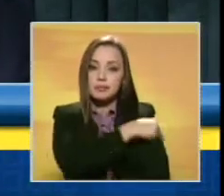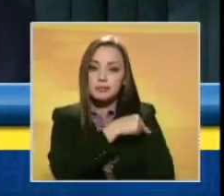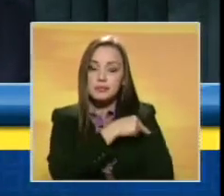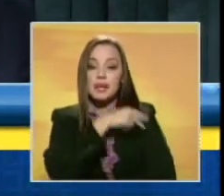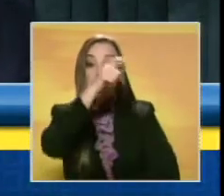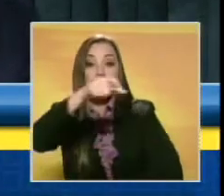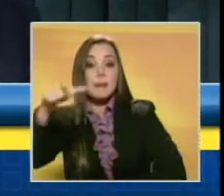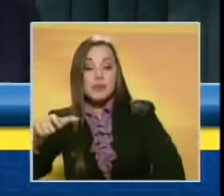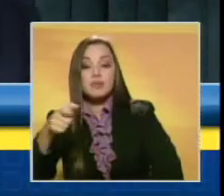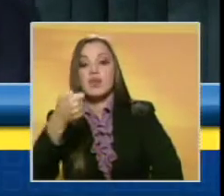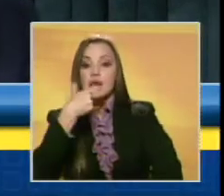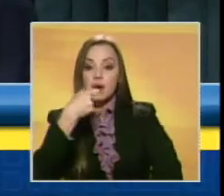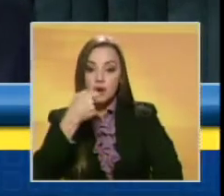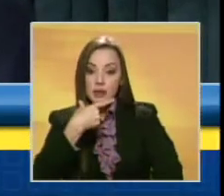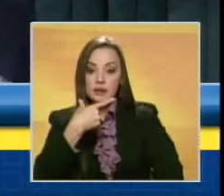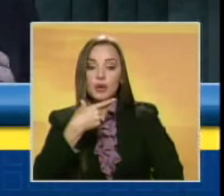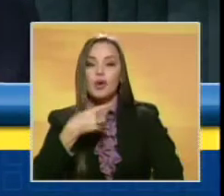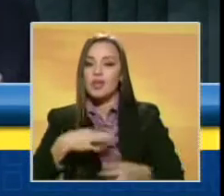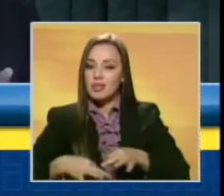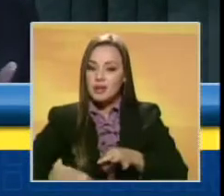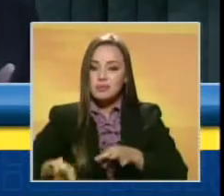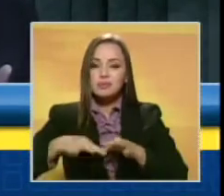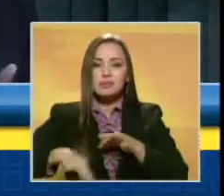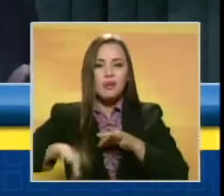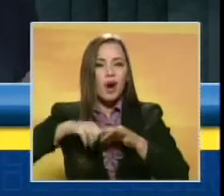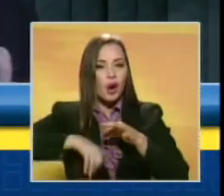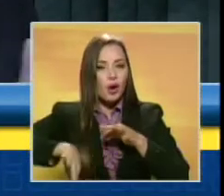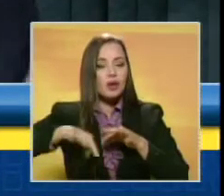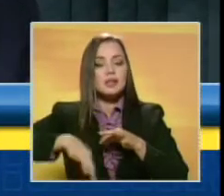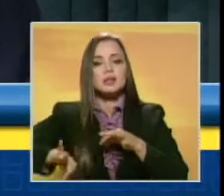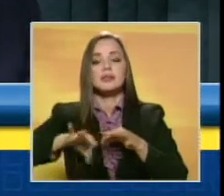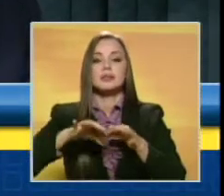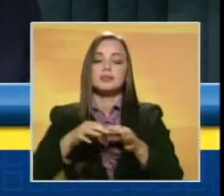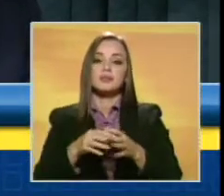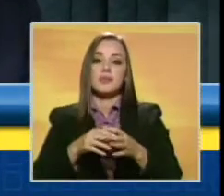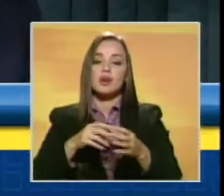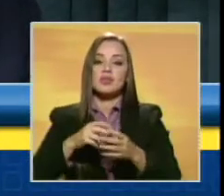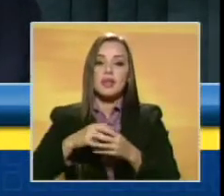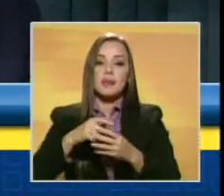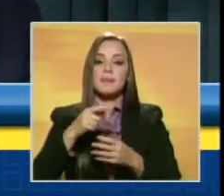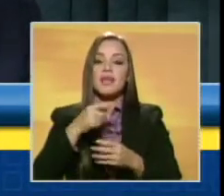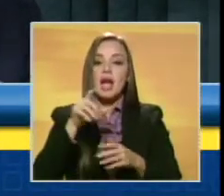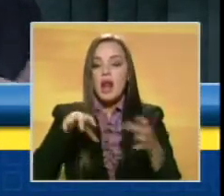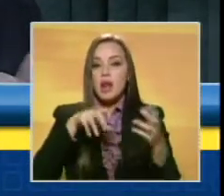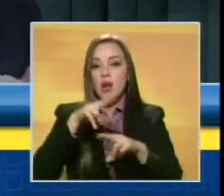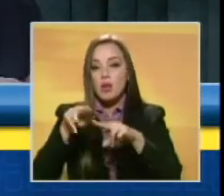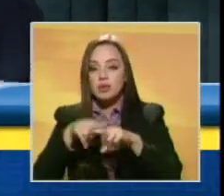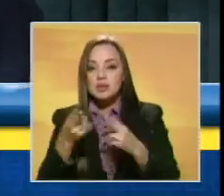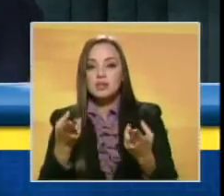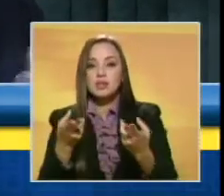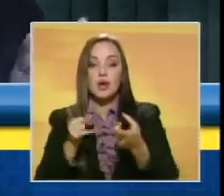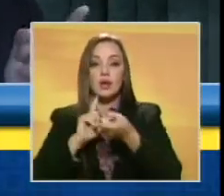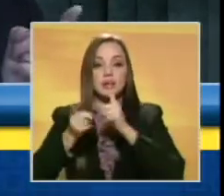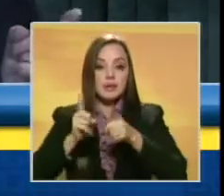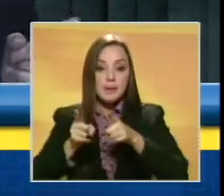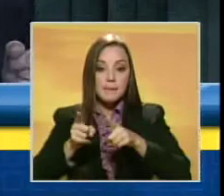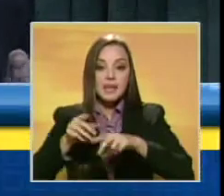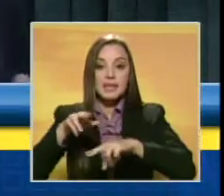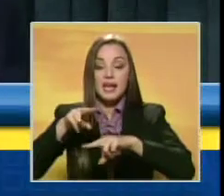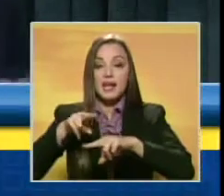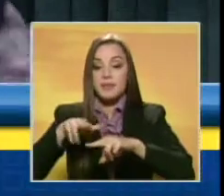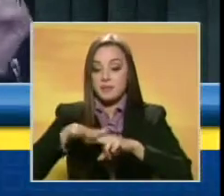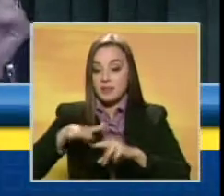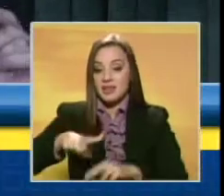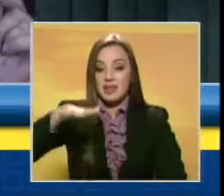les indica el tratamiento de hemodiálisis, el problema que se presentan los niños es que los niños, dependiendo del tamaño, el catéter tiene